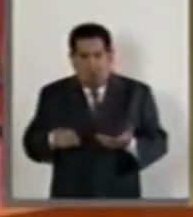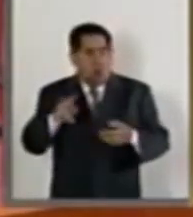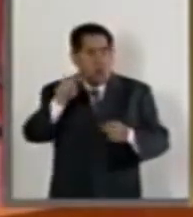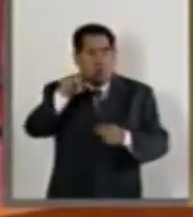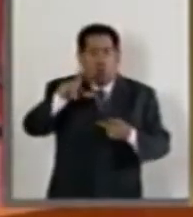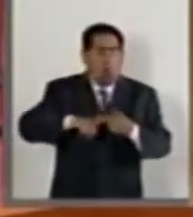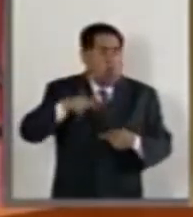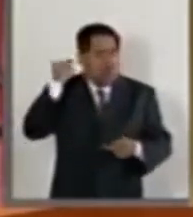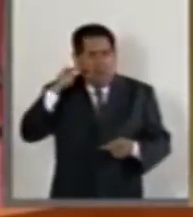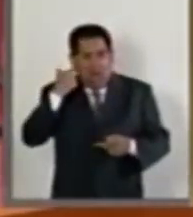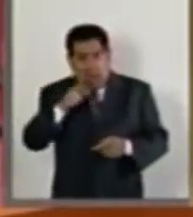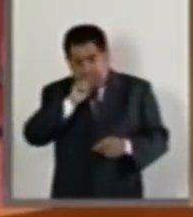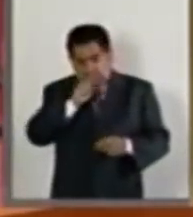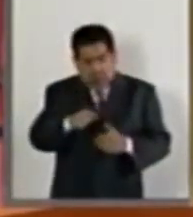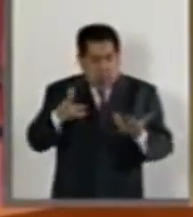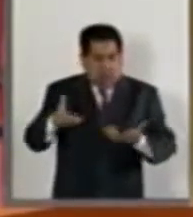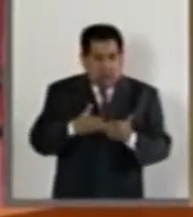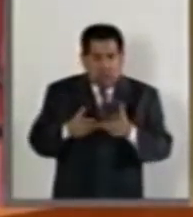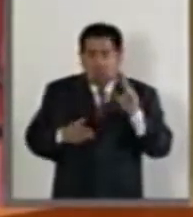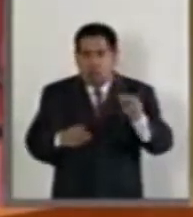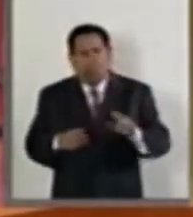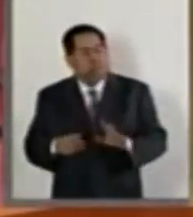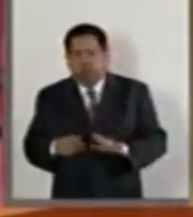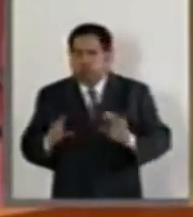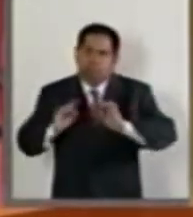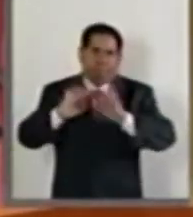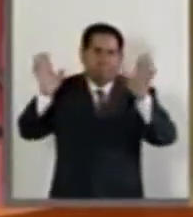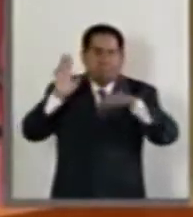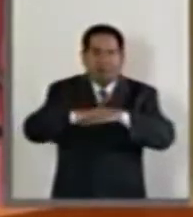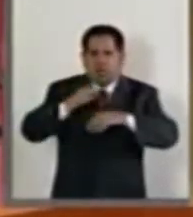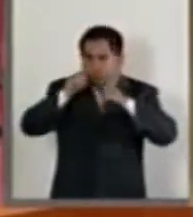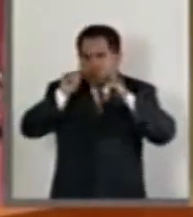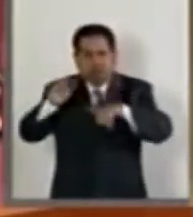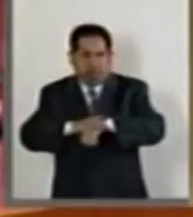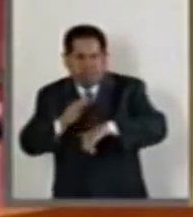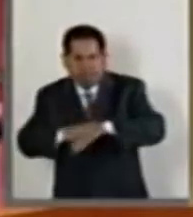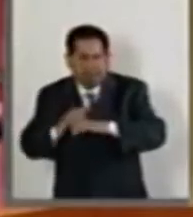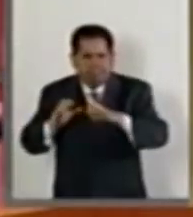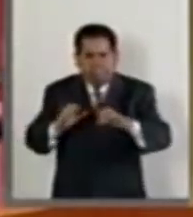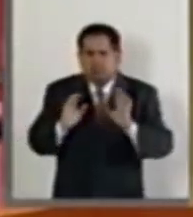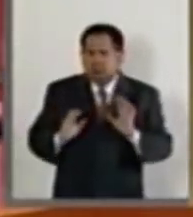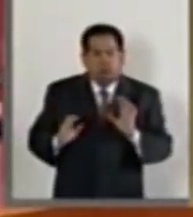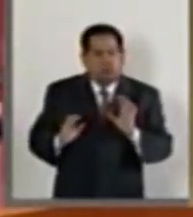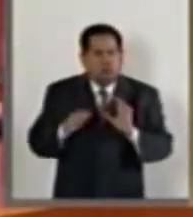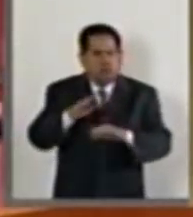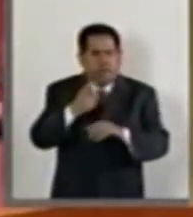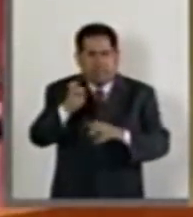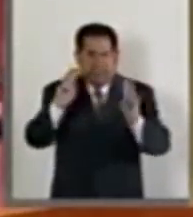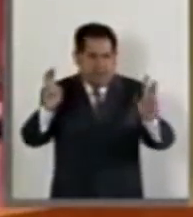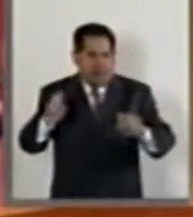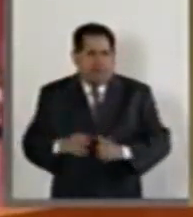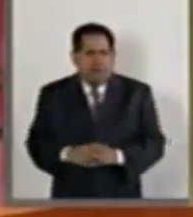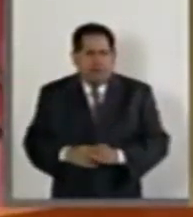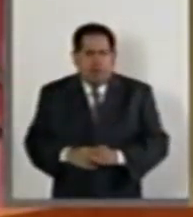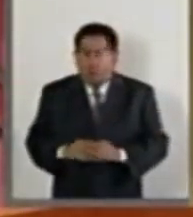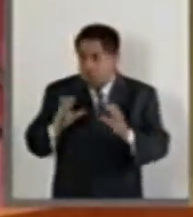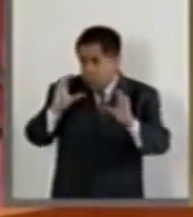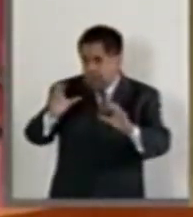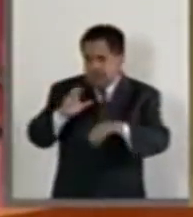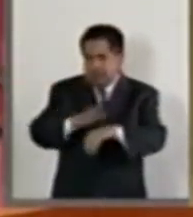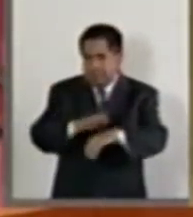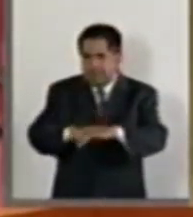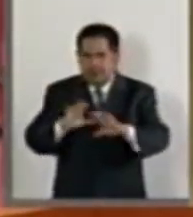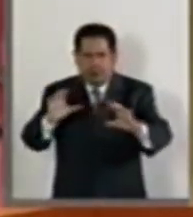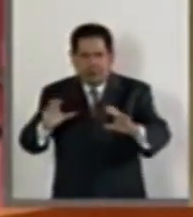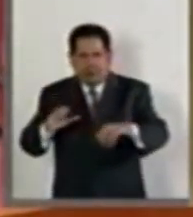León, en Guadalajara, ocurriera lo mismo, y seguramente habría muchísimo más atención sobre los temas. Aguas de verdad